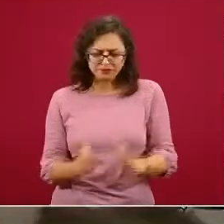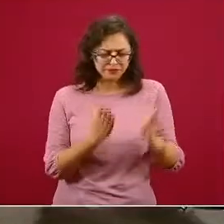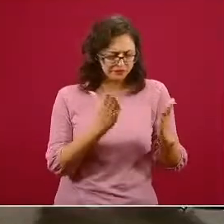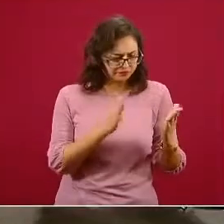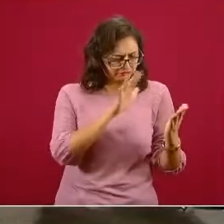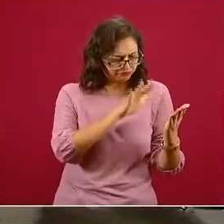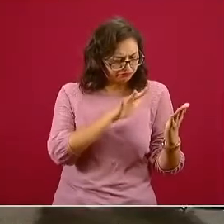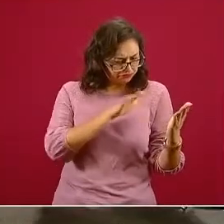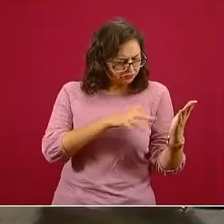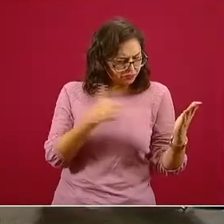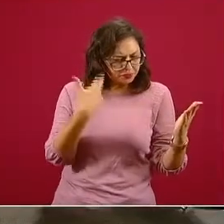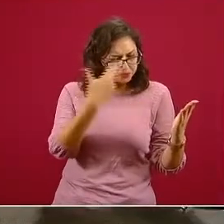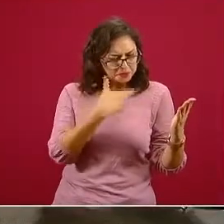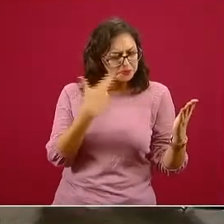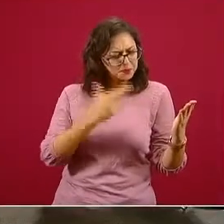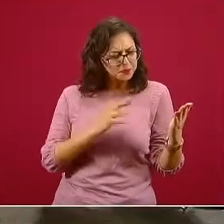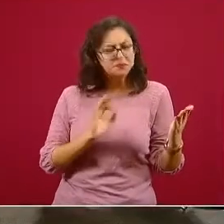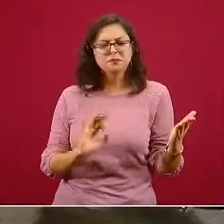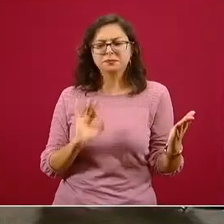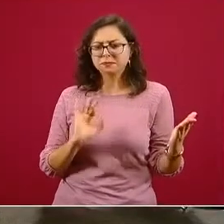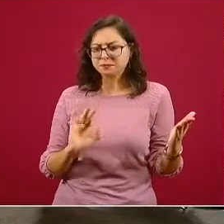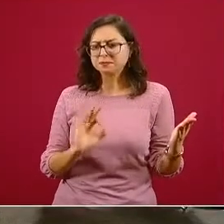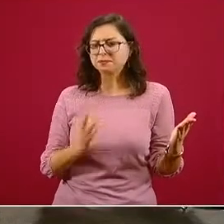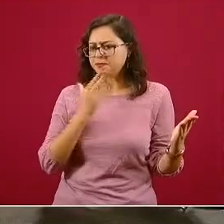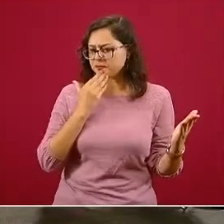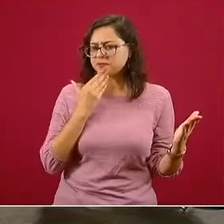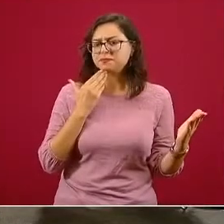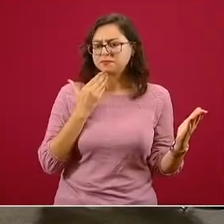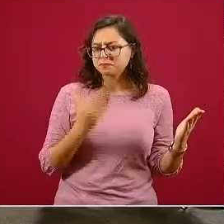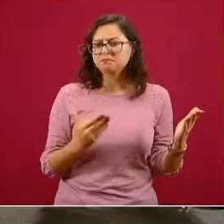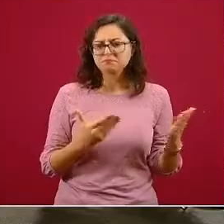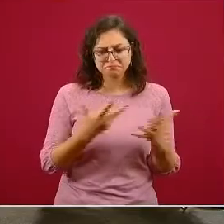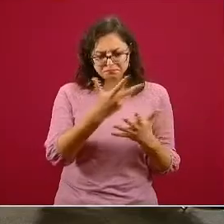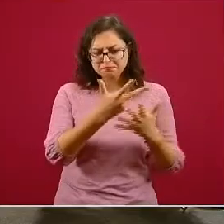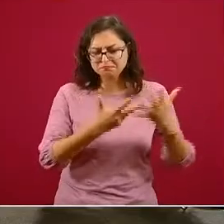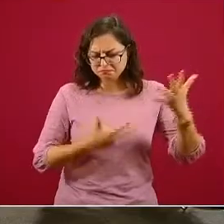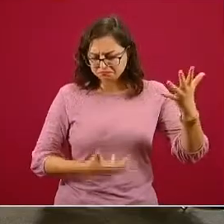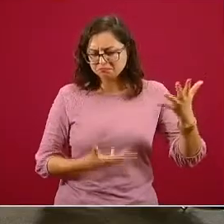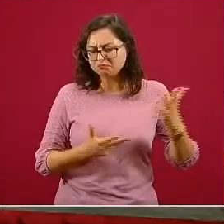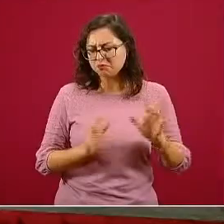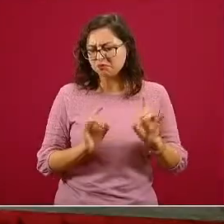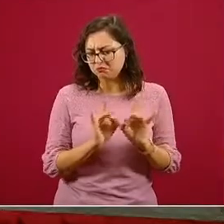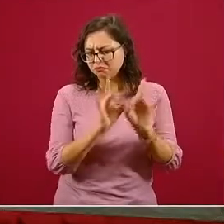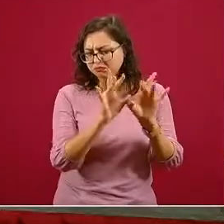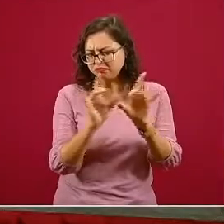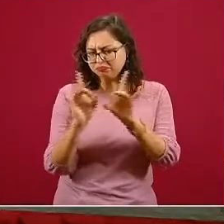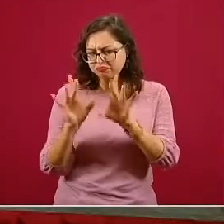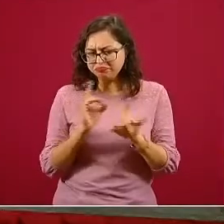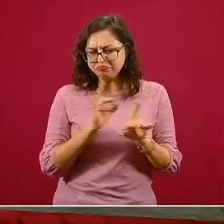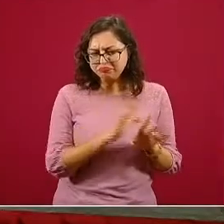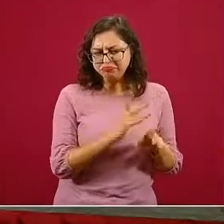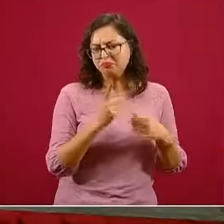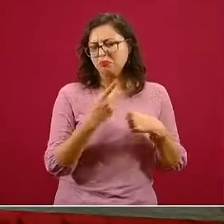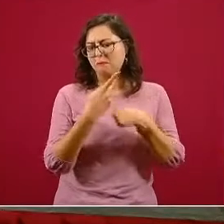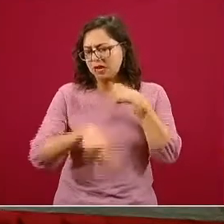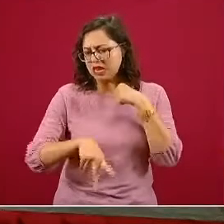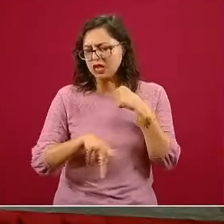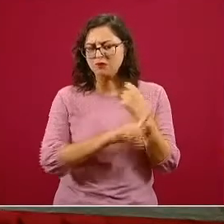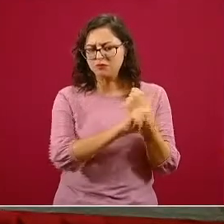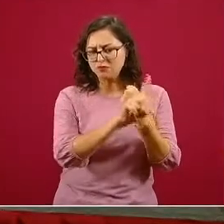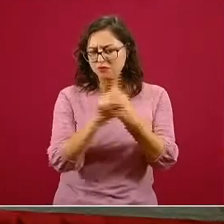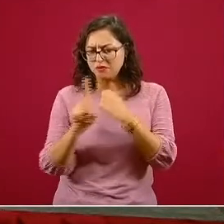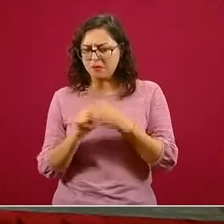considerados, nos parece que en general han tenido un amplio reconocimiento de cuáles son las situaciones de riesgo, incluyendo los